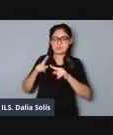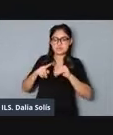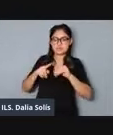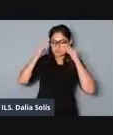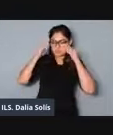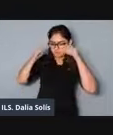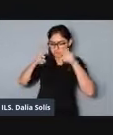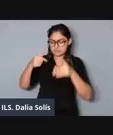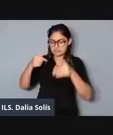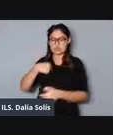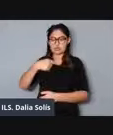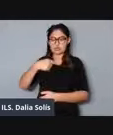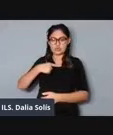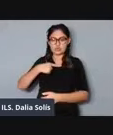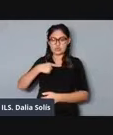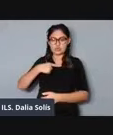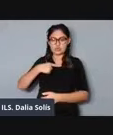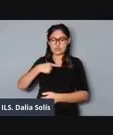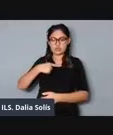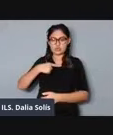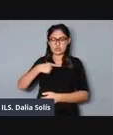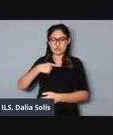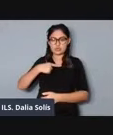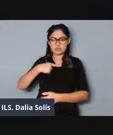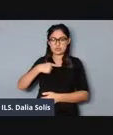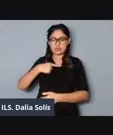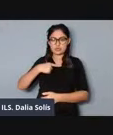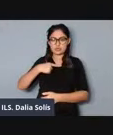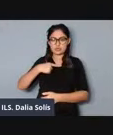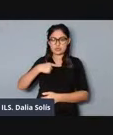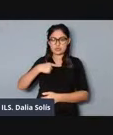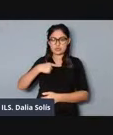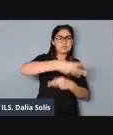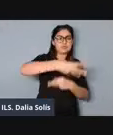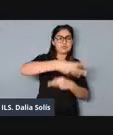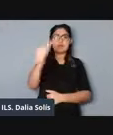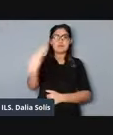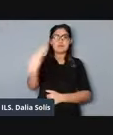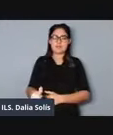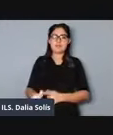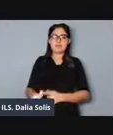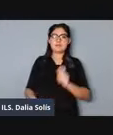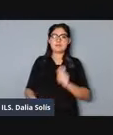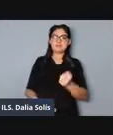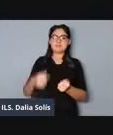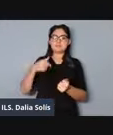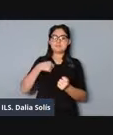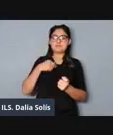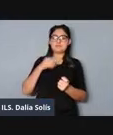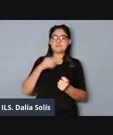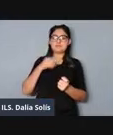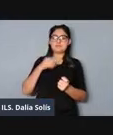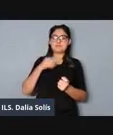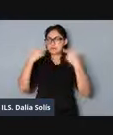mi alrededor que puedan juzgarme como me juzgo yo a mí mismo o a mí misma,